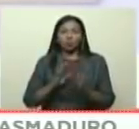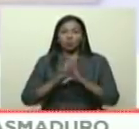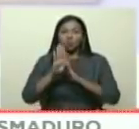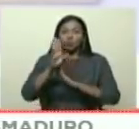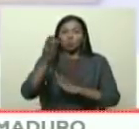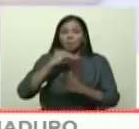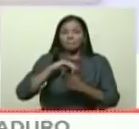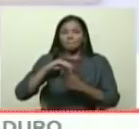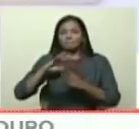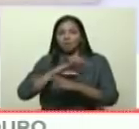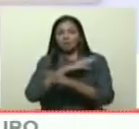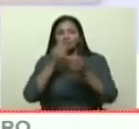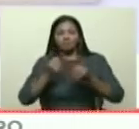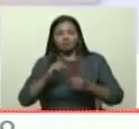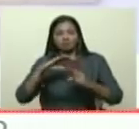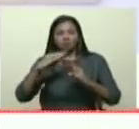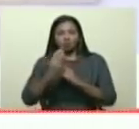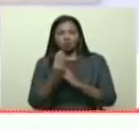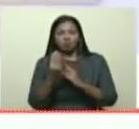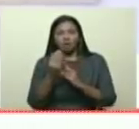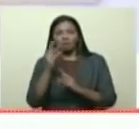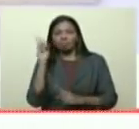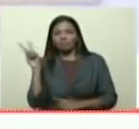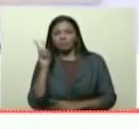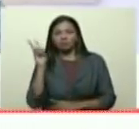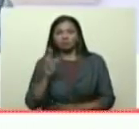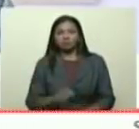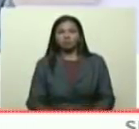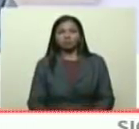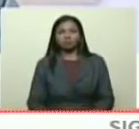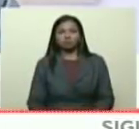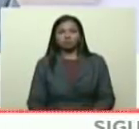acrecentar el poder cultural de Venezuela.